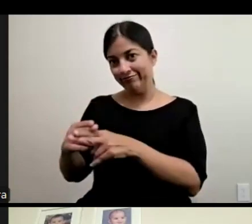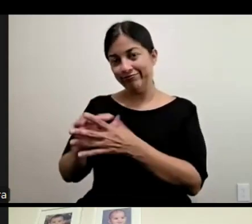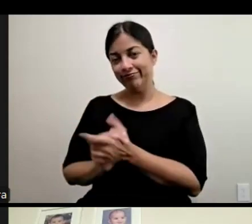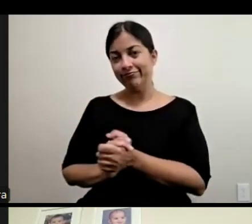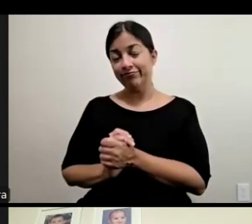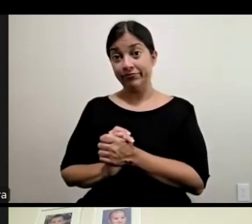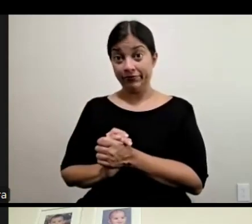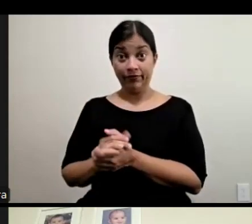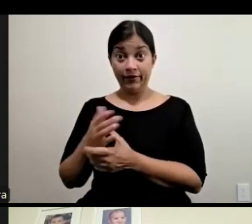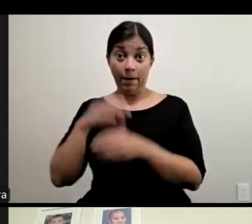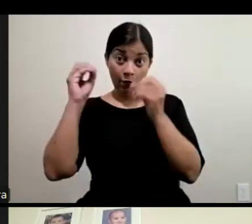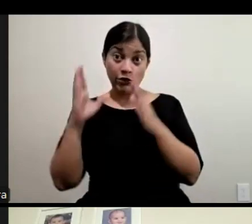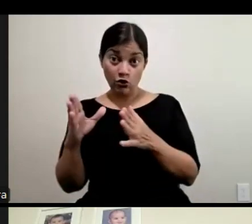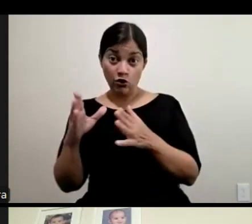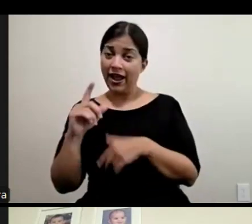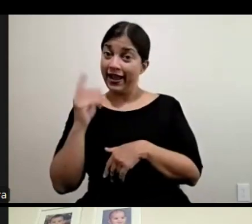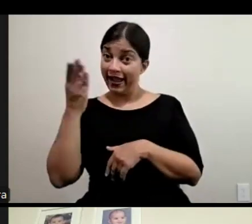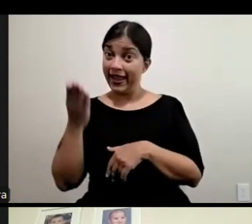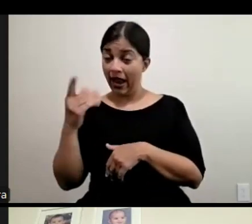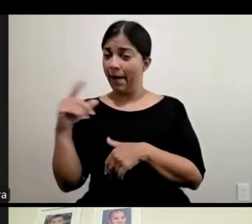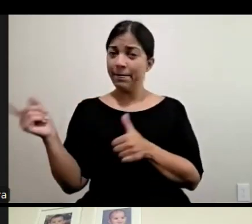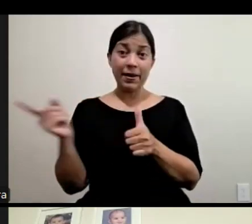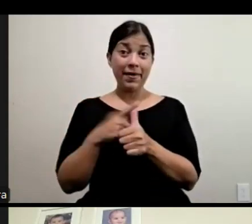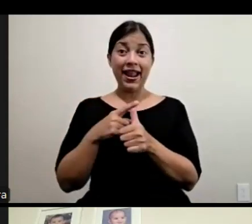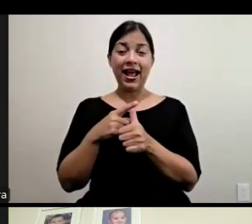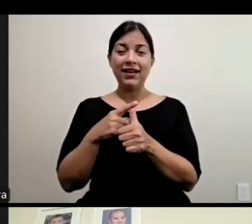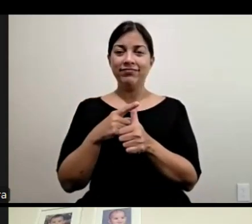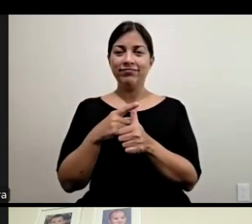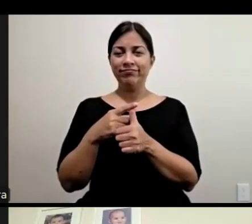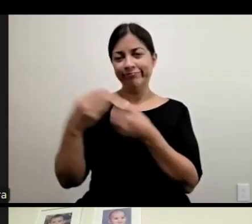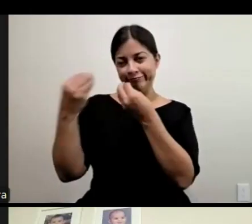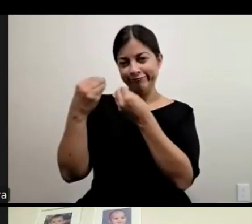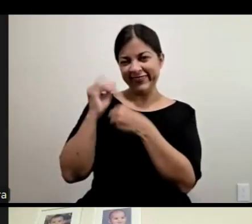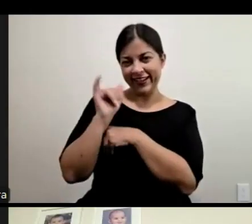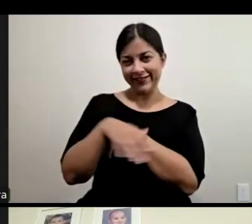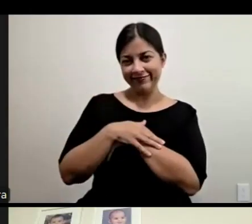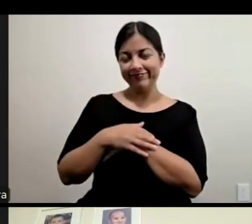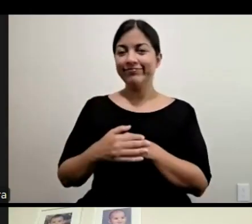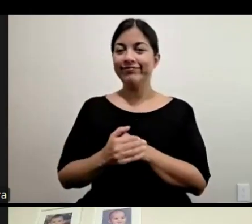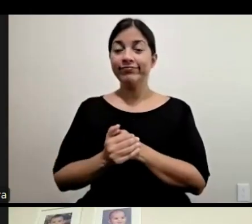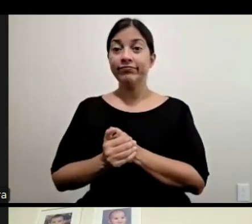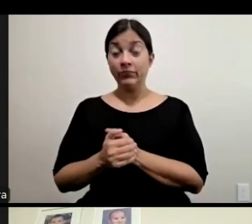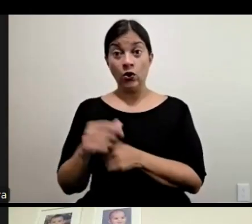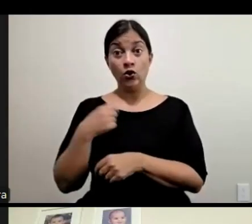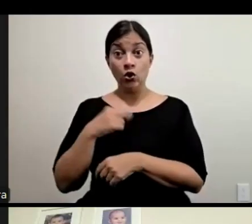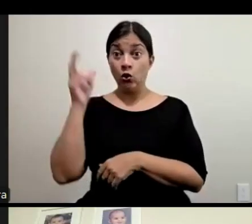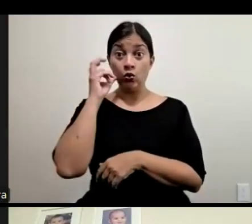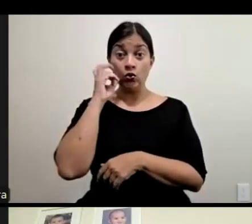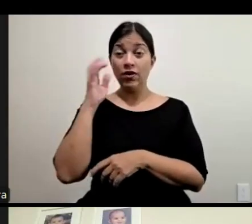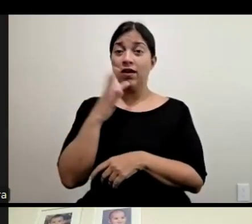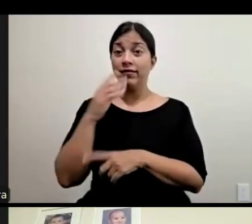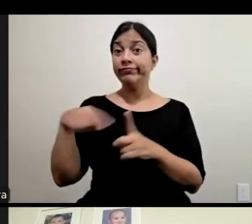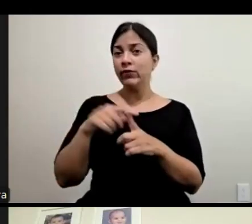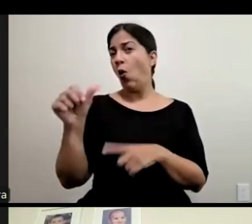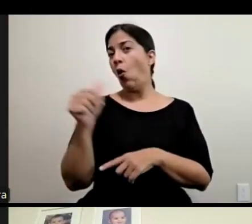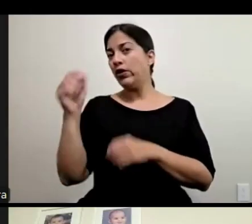esta profesora fue la primera que me dirigió en esa área. Entonces, yo estaba escuchando hablar de otra profesora